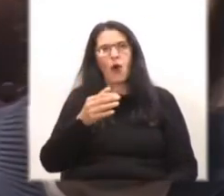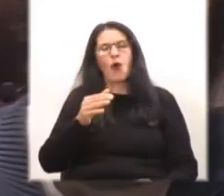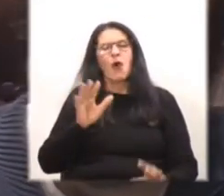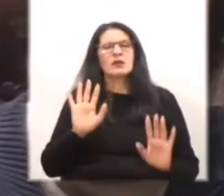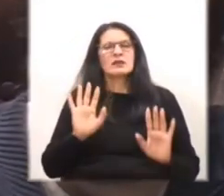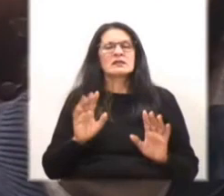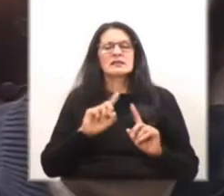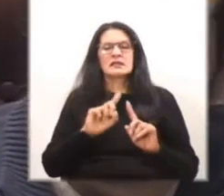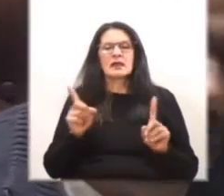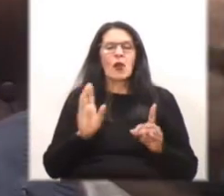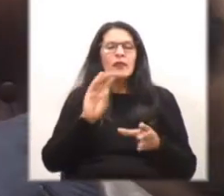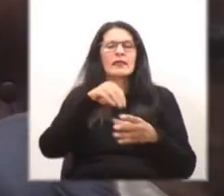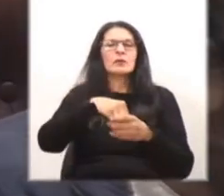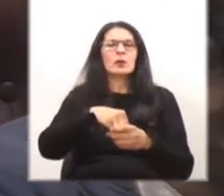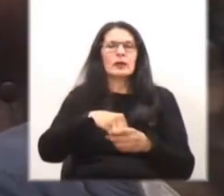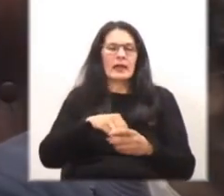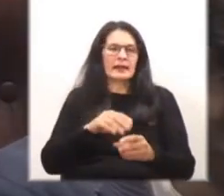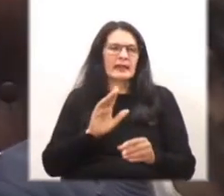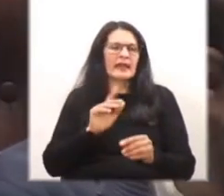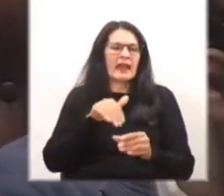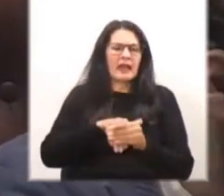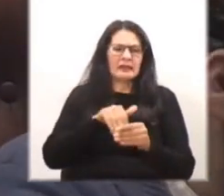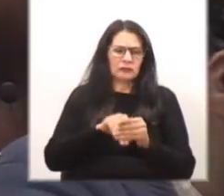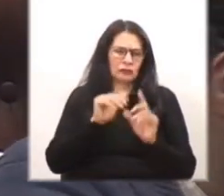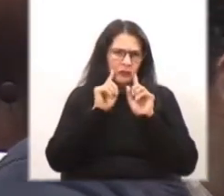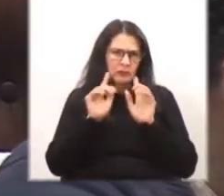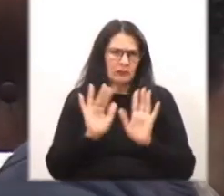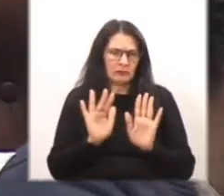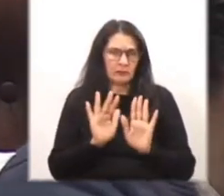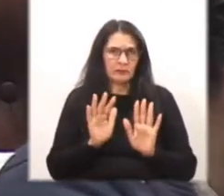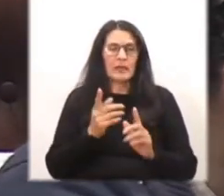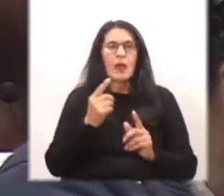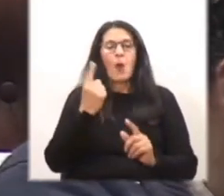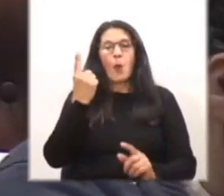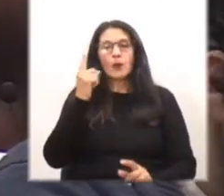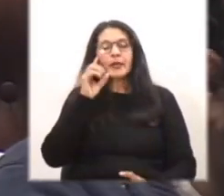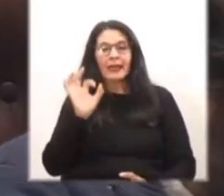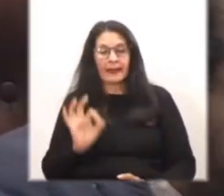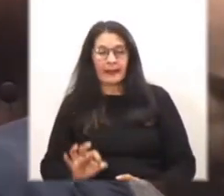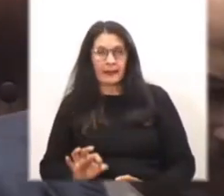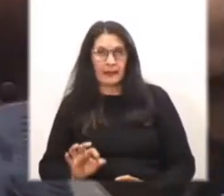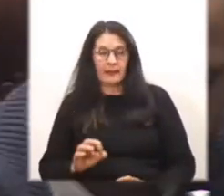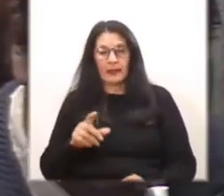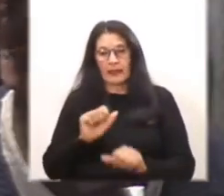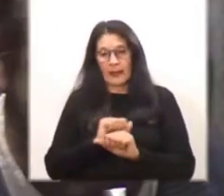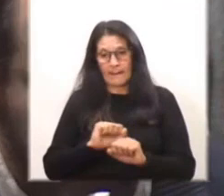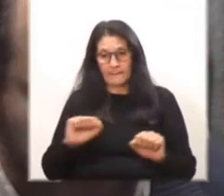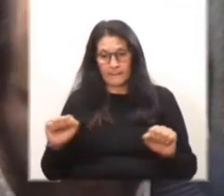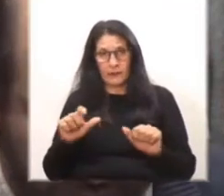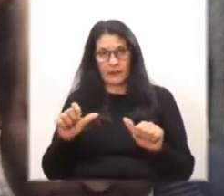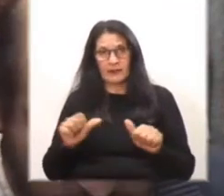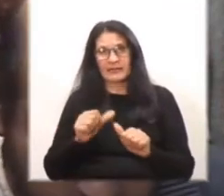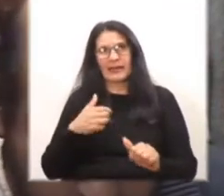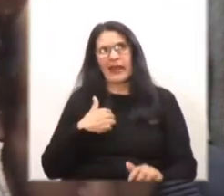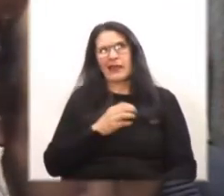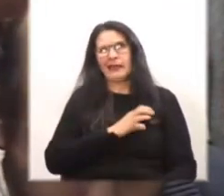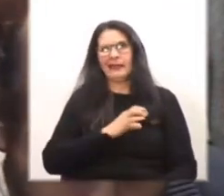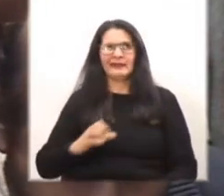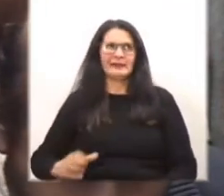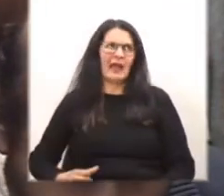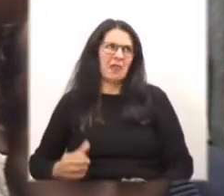cálculo político electoral. Mientras unos creen que pueden llevarse el Estado para la